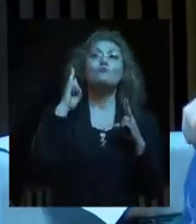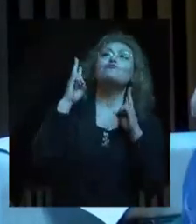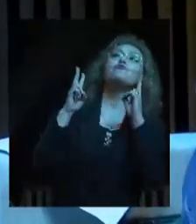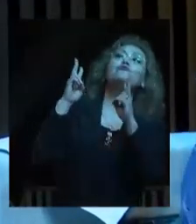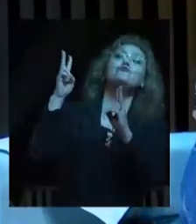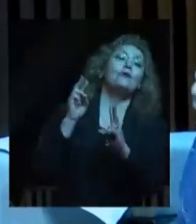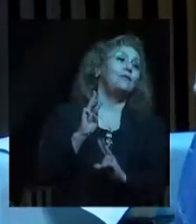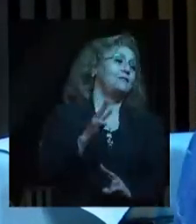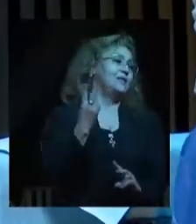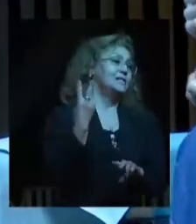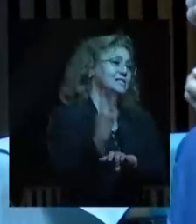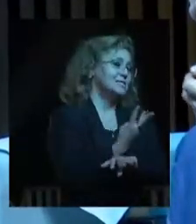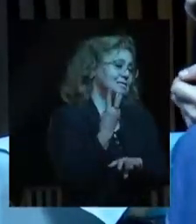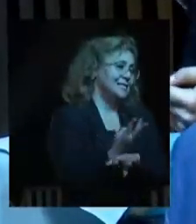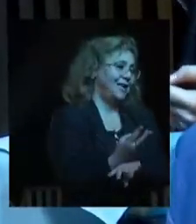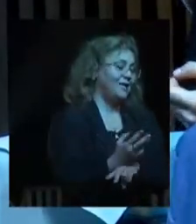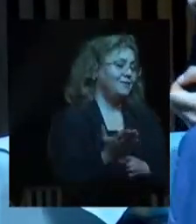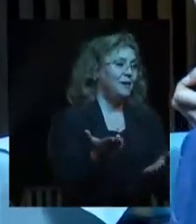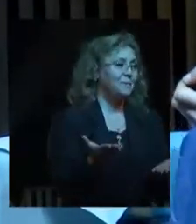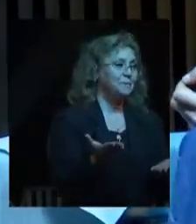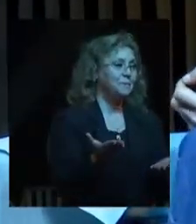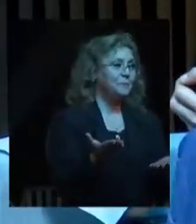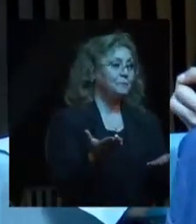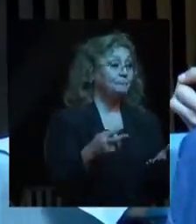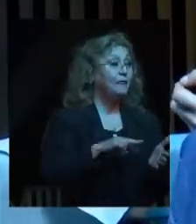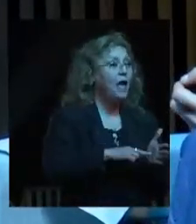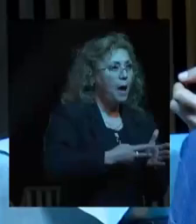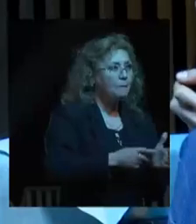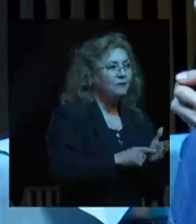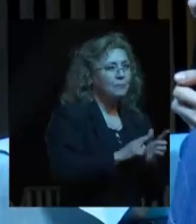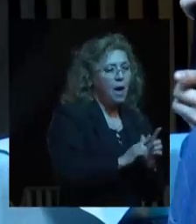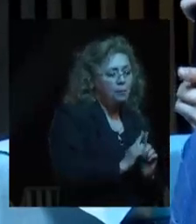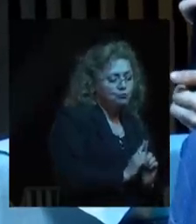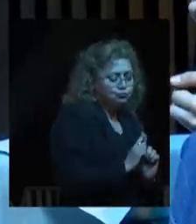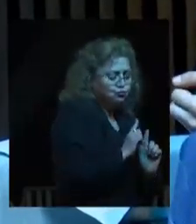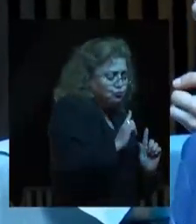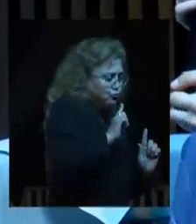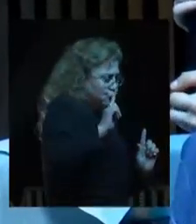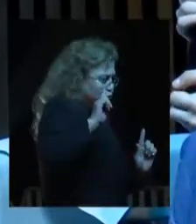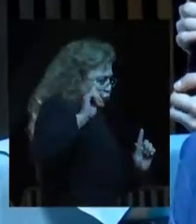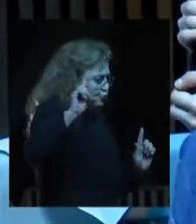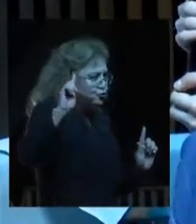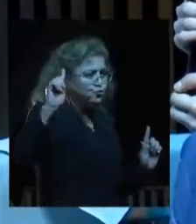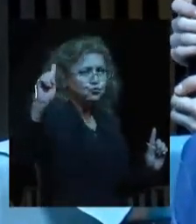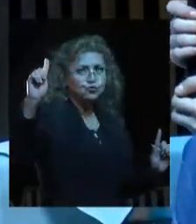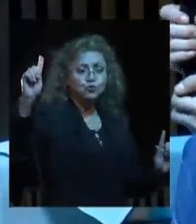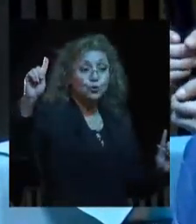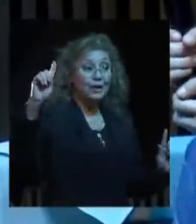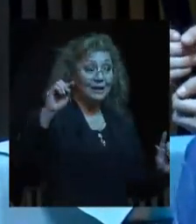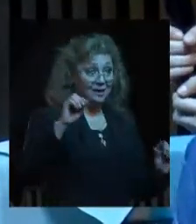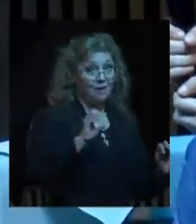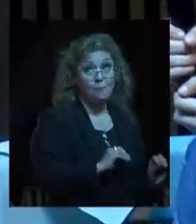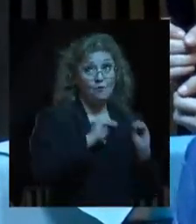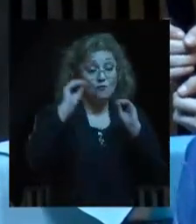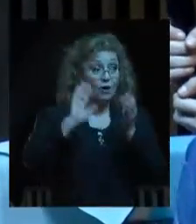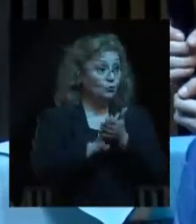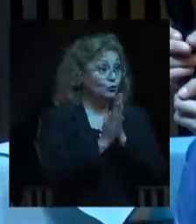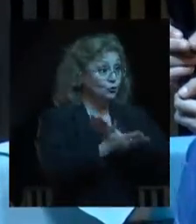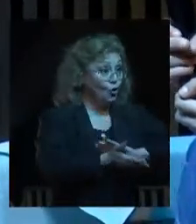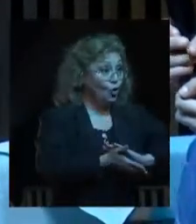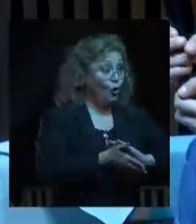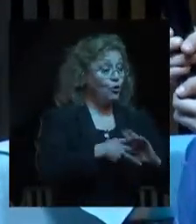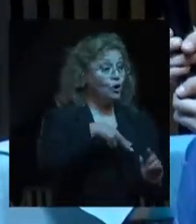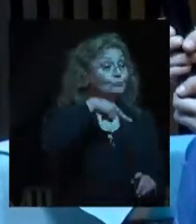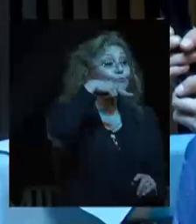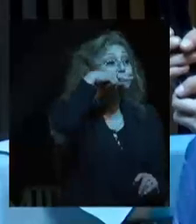edad. Pero el problema es lo largo que es el viaje, porque hay que llevar de todo, hay que llevar oxígeno para respirar,